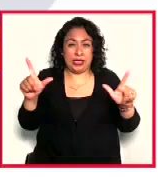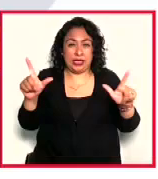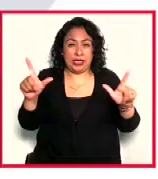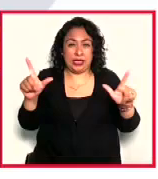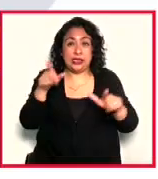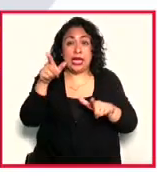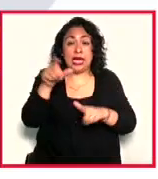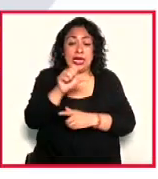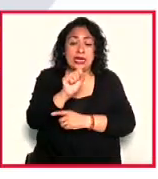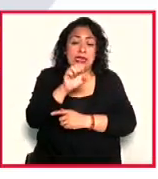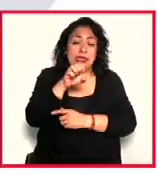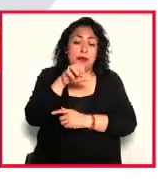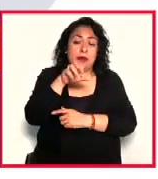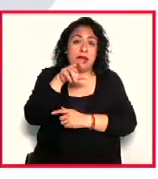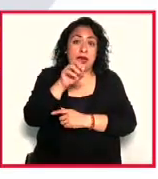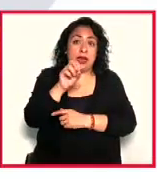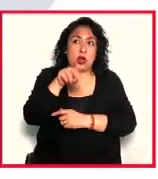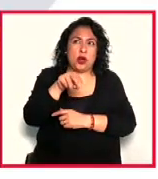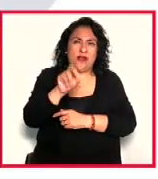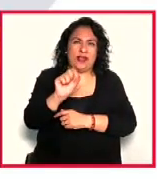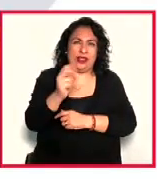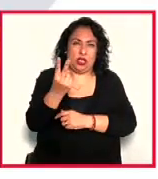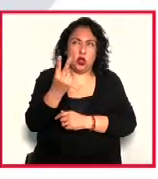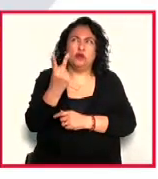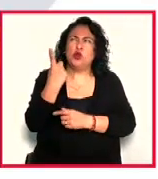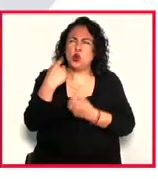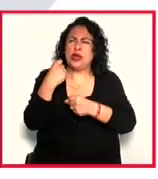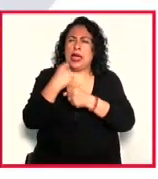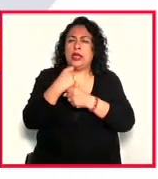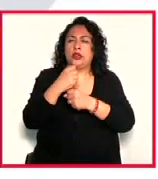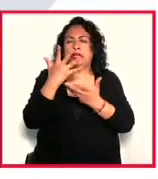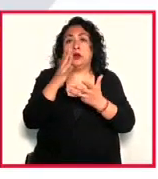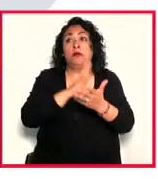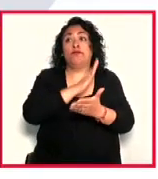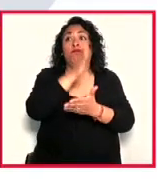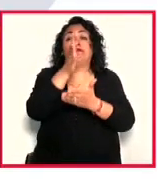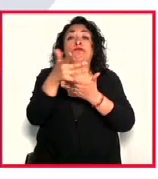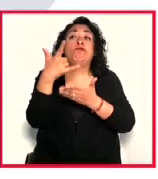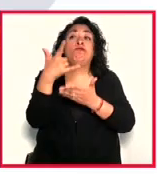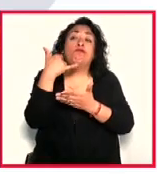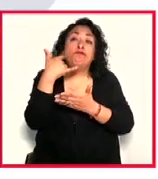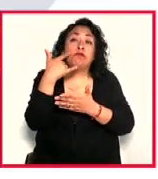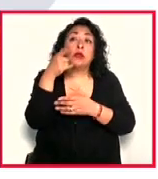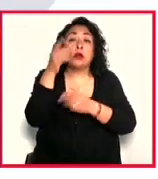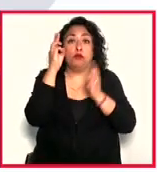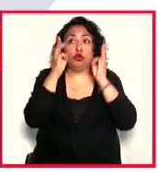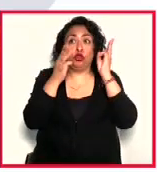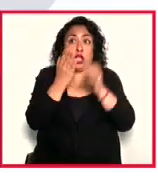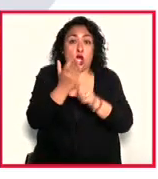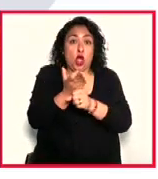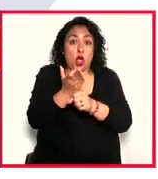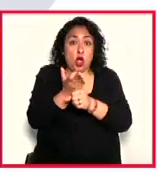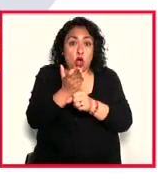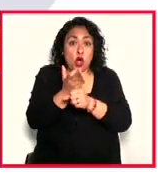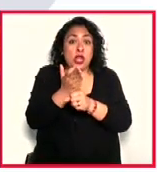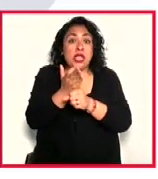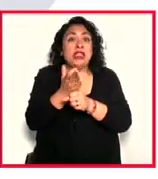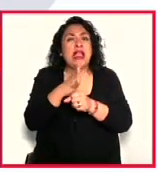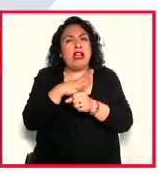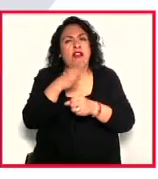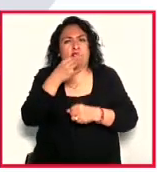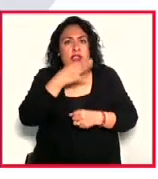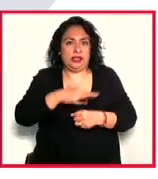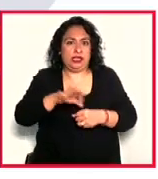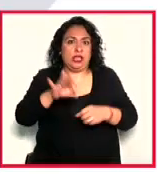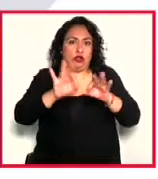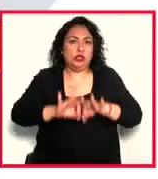En el 22 recorrimos hace aproximadamente un año. Bueno, es un museo que está en este momento con unas celebraciones muy